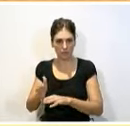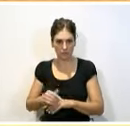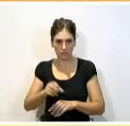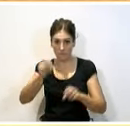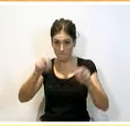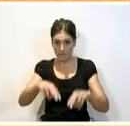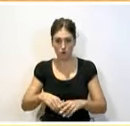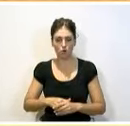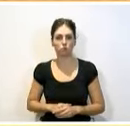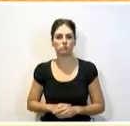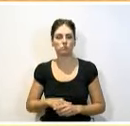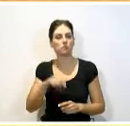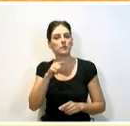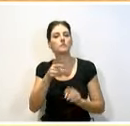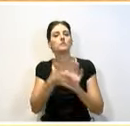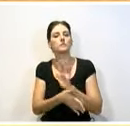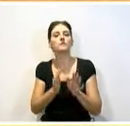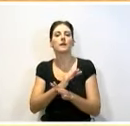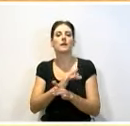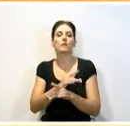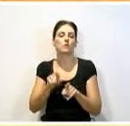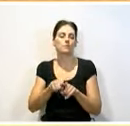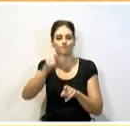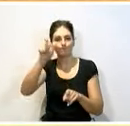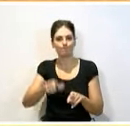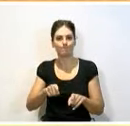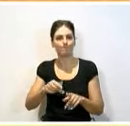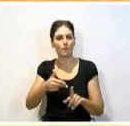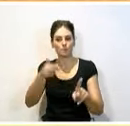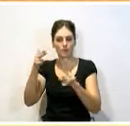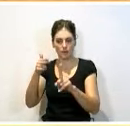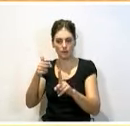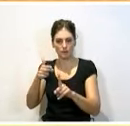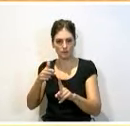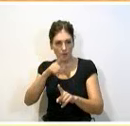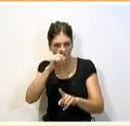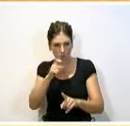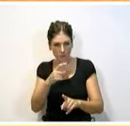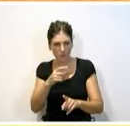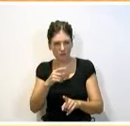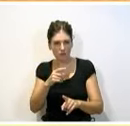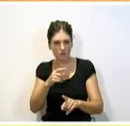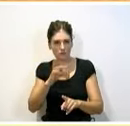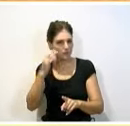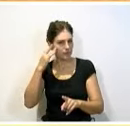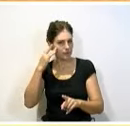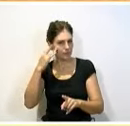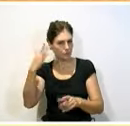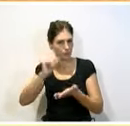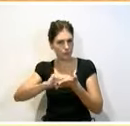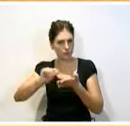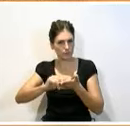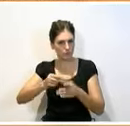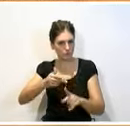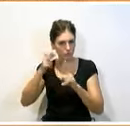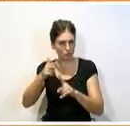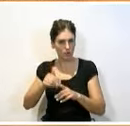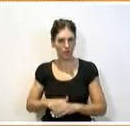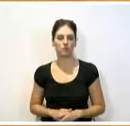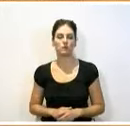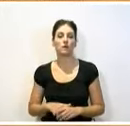peor. Esto, por cierto, es de Pedro Muñoz Seca, que fue fusilado en Paracuellos de Jarama. No sé si se acuerda de aquello también. Bueno, en cualquier caso, yo